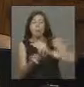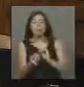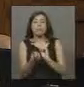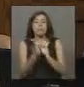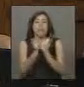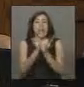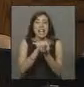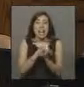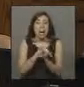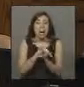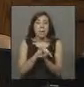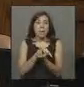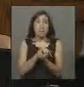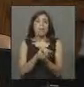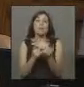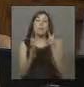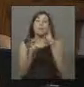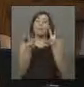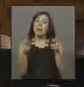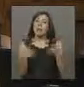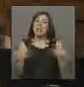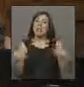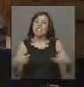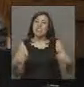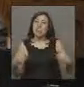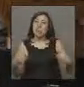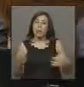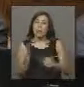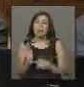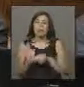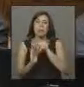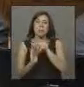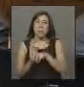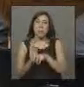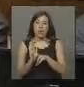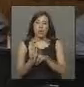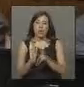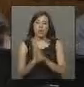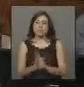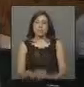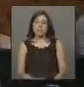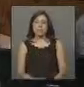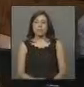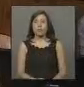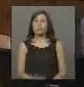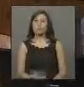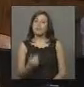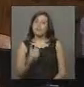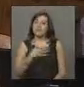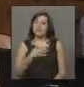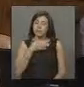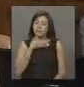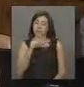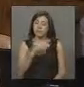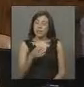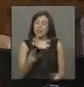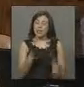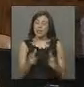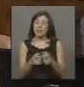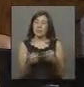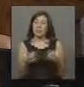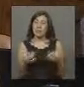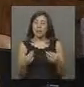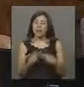cambio de paradigma en el tema de la seguridad a partir de este proyecto de ley. Señor presidente, permítame decirle que en la Comisión de